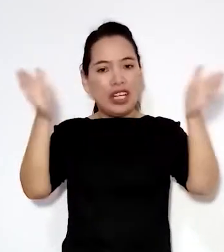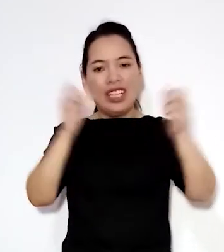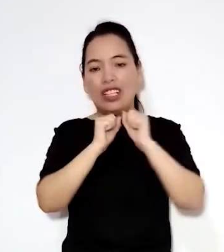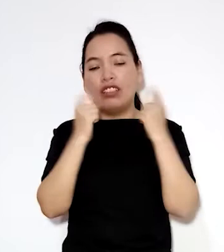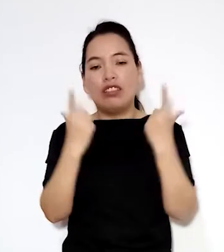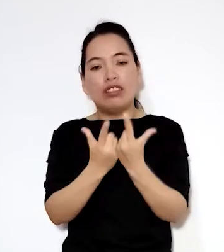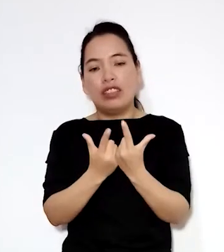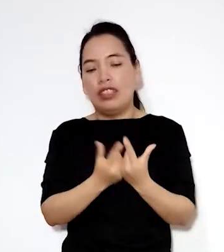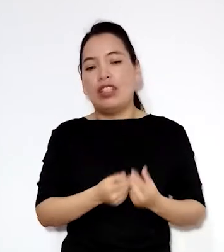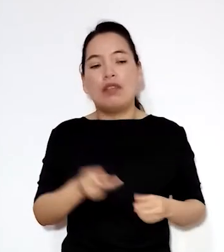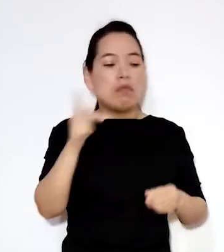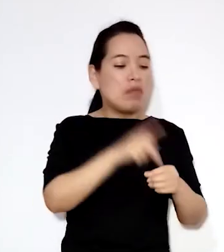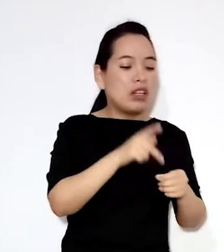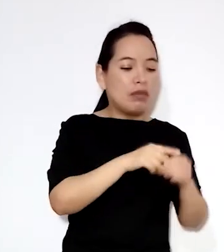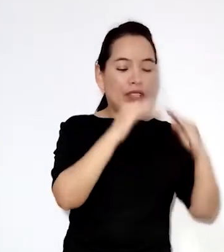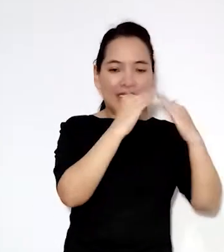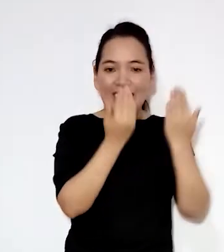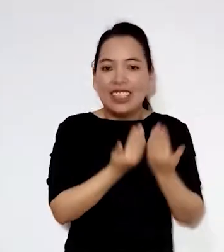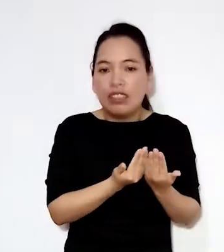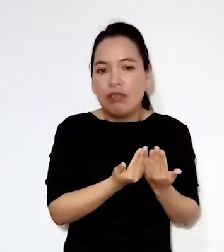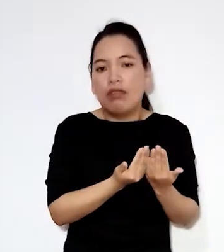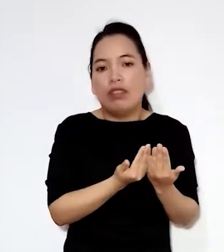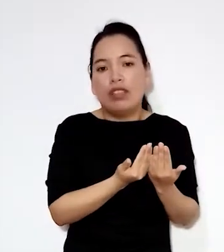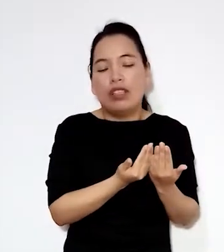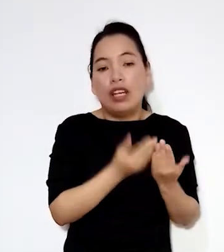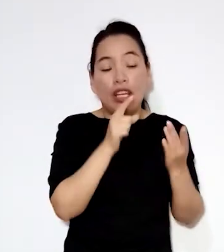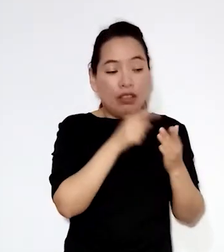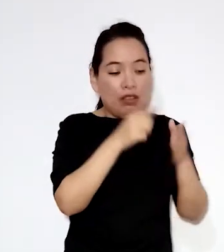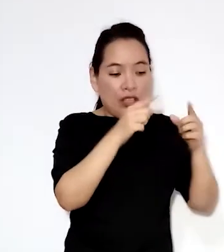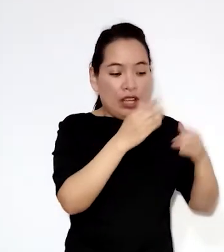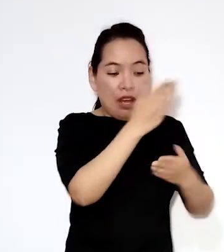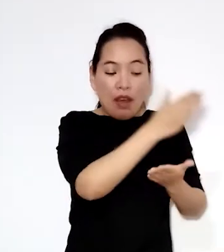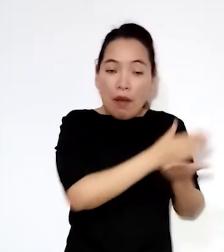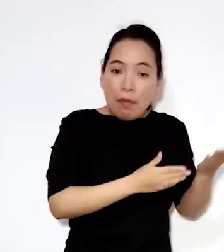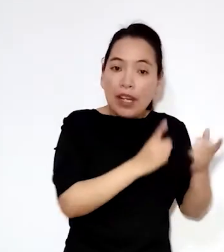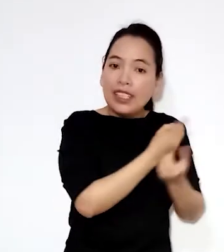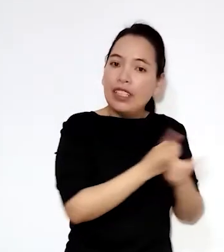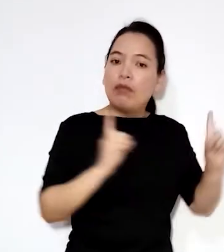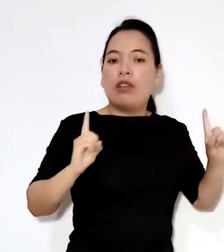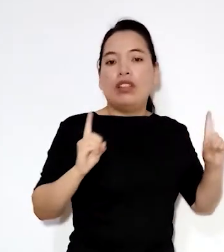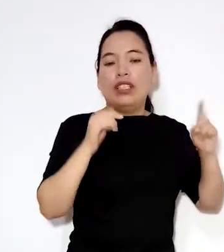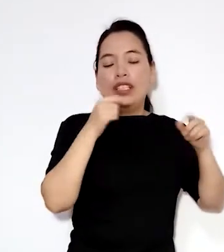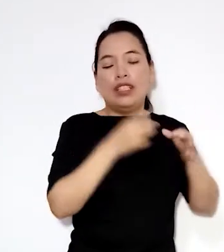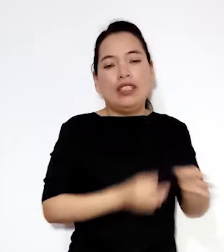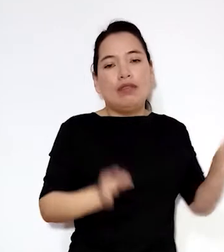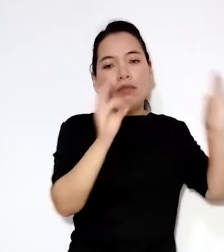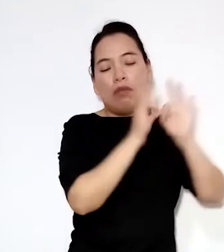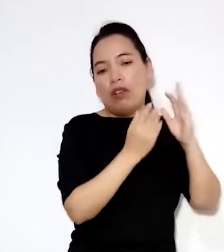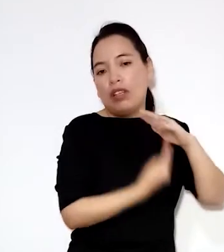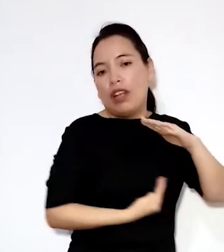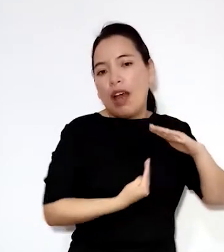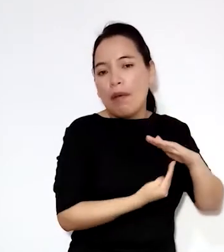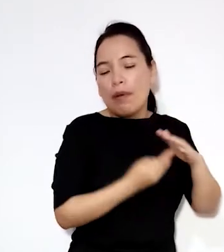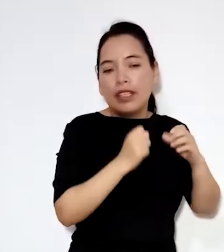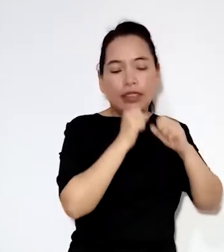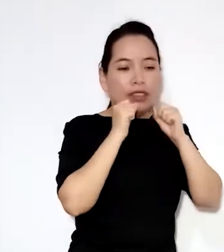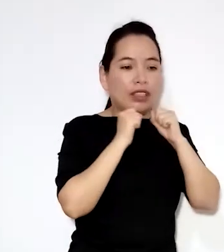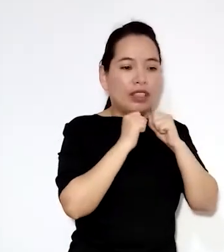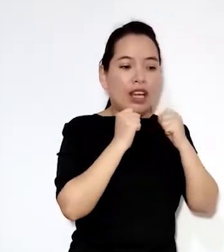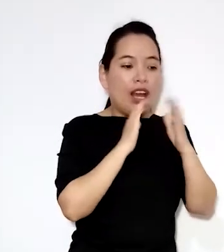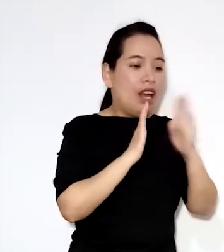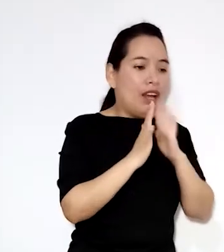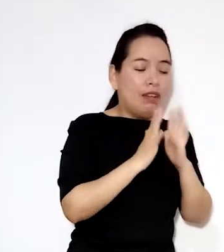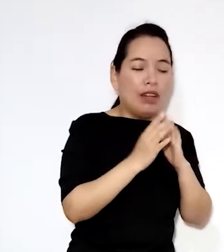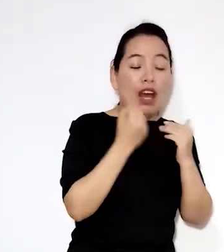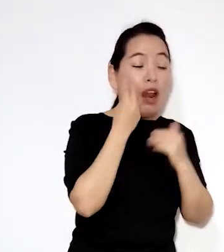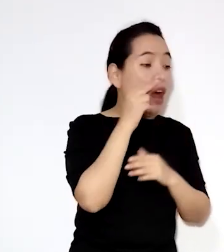con discapacidad para que pueda avanzar en su proceso educativo y en general en su proceso social. La escuela, la participación en la escuela,